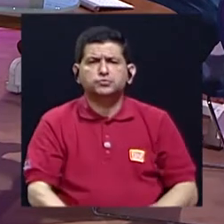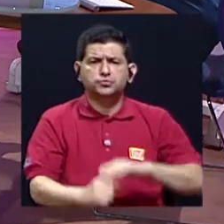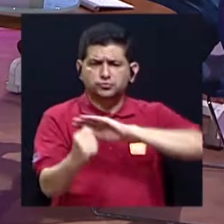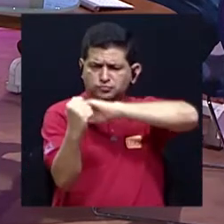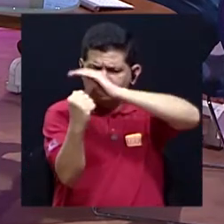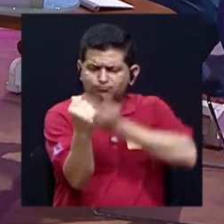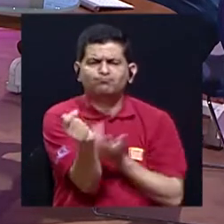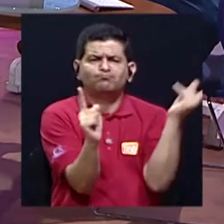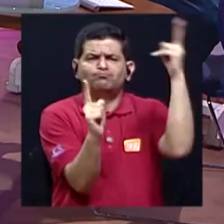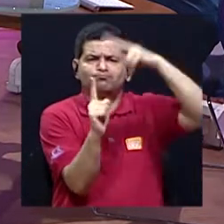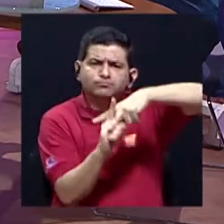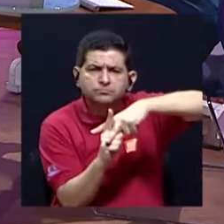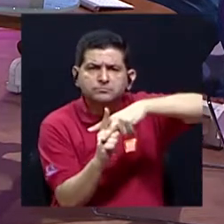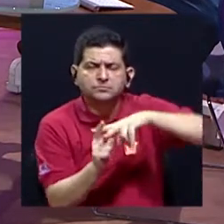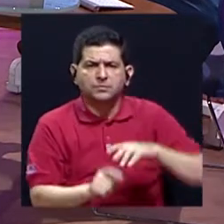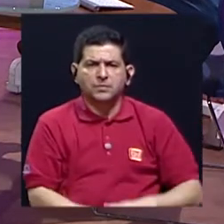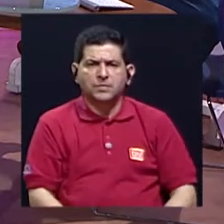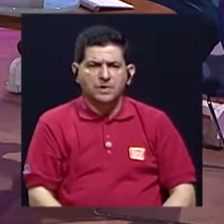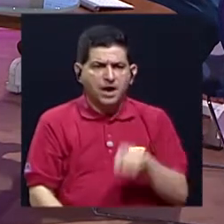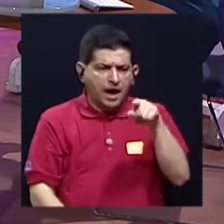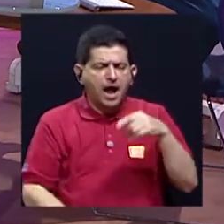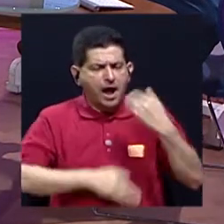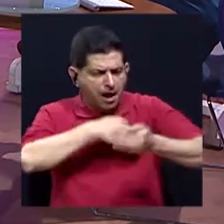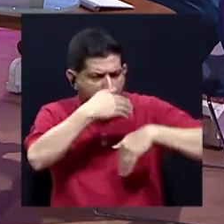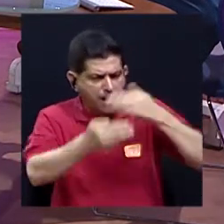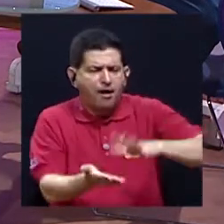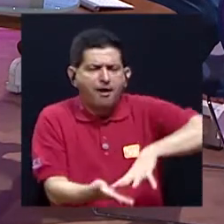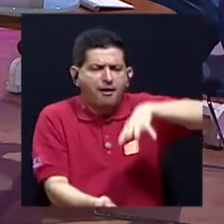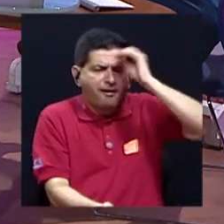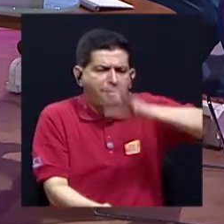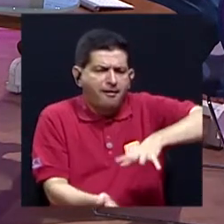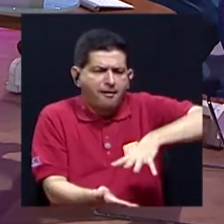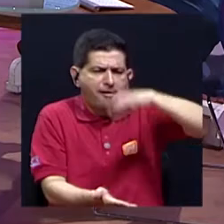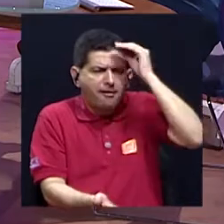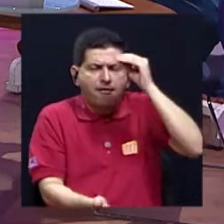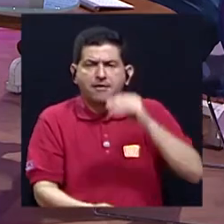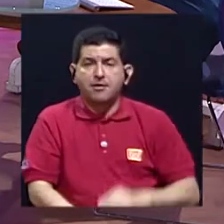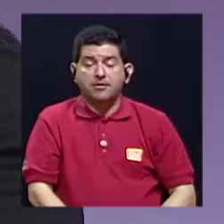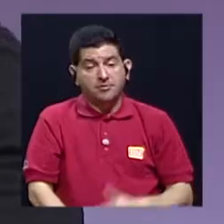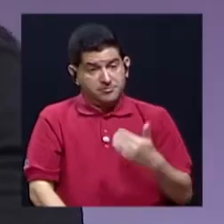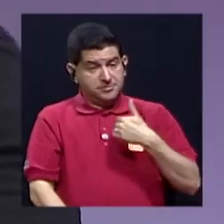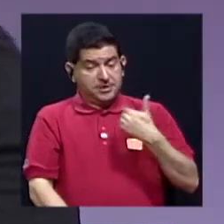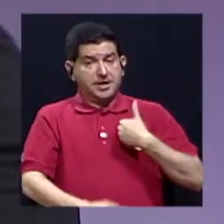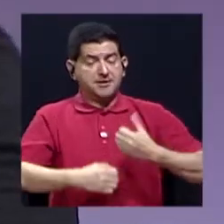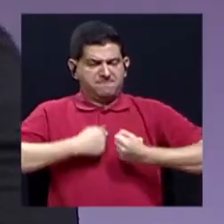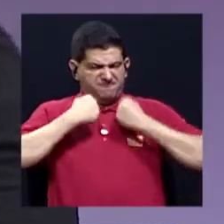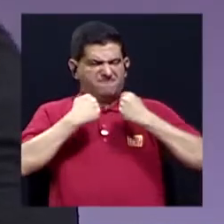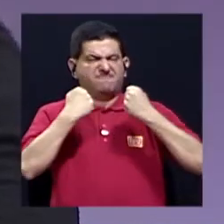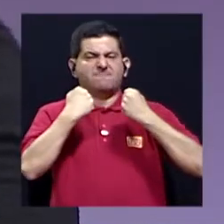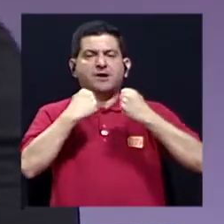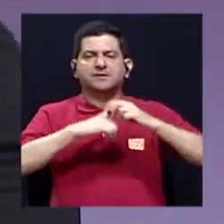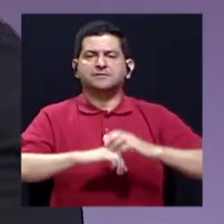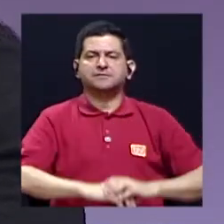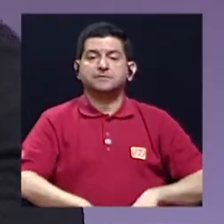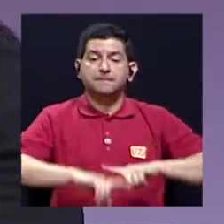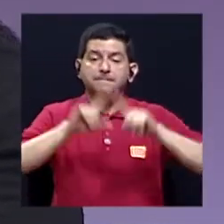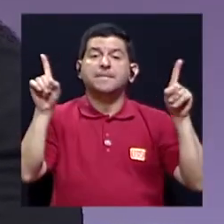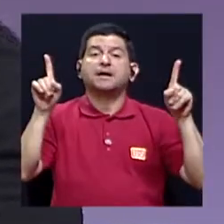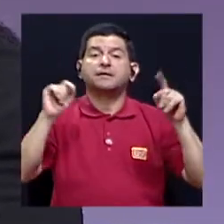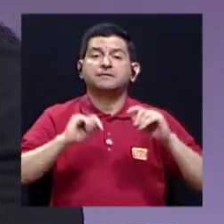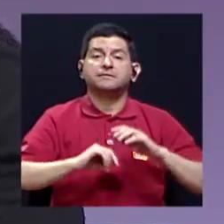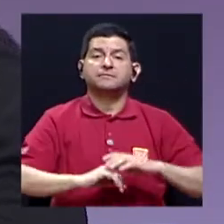empodérense, y ahí en el camino se aprende, si se llenan, ¿verdad?, de ese valor que se necesita, pero hay